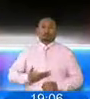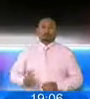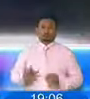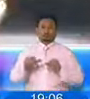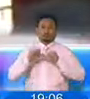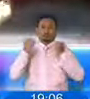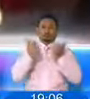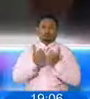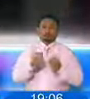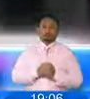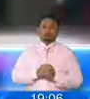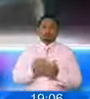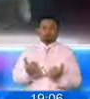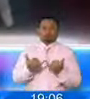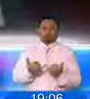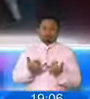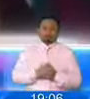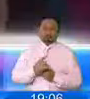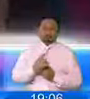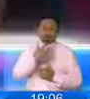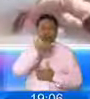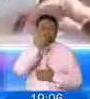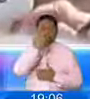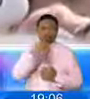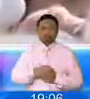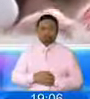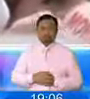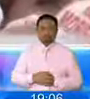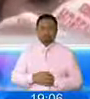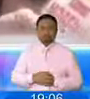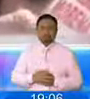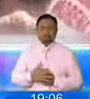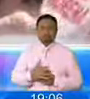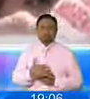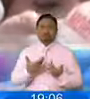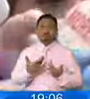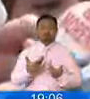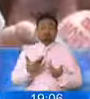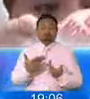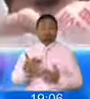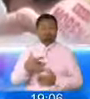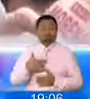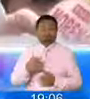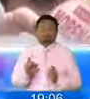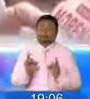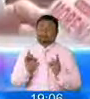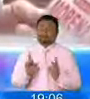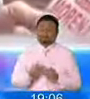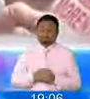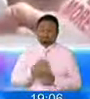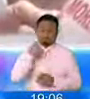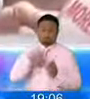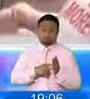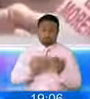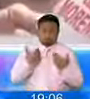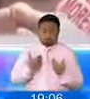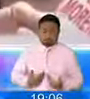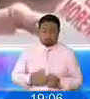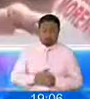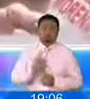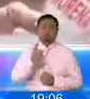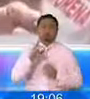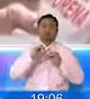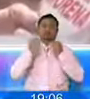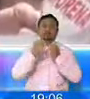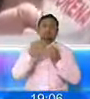vicepresidencia, ahora con una aflicción inocultable. Con todo el dolor que yo representa, En mi caso muy particular, es la única